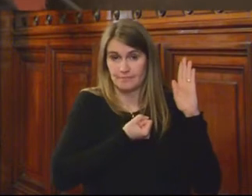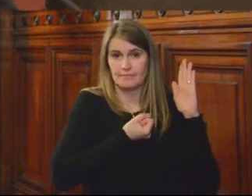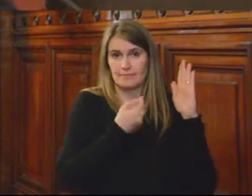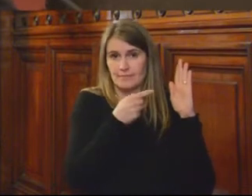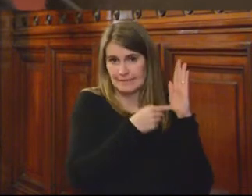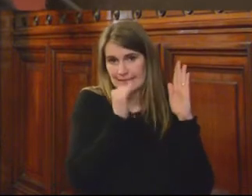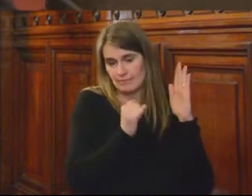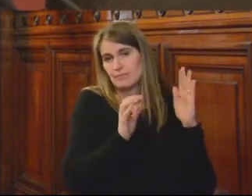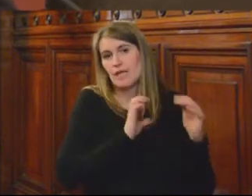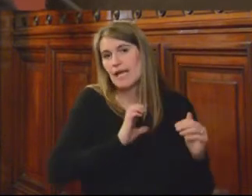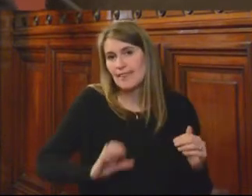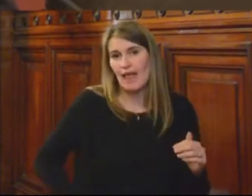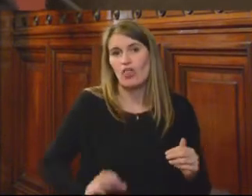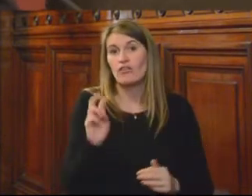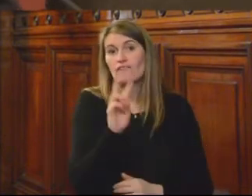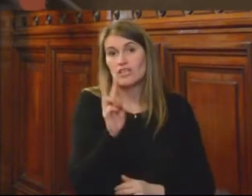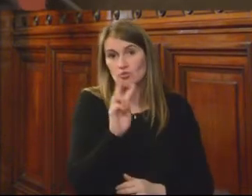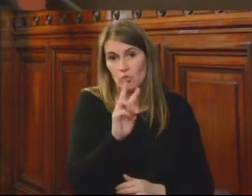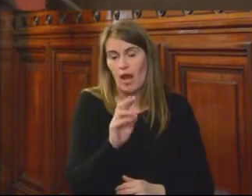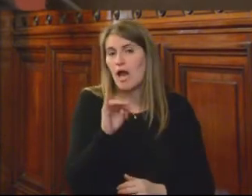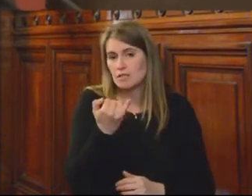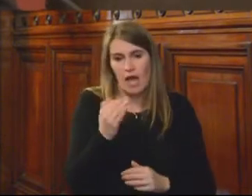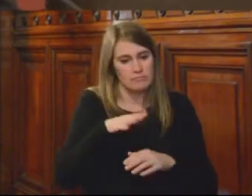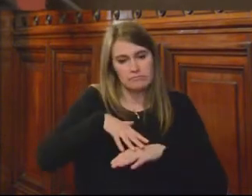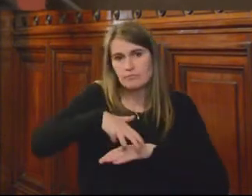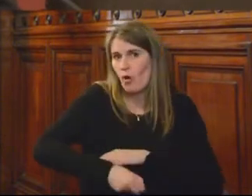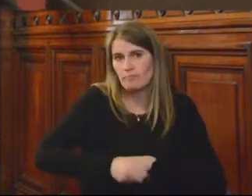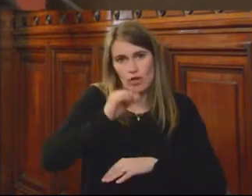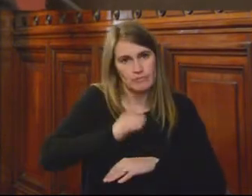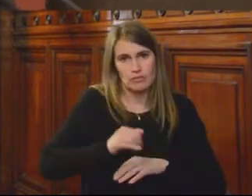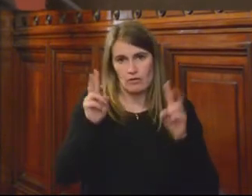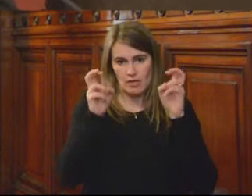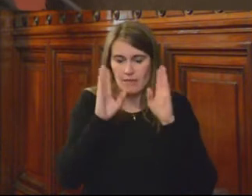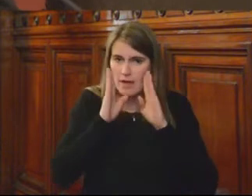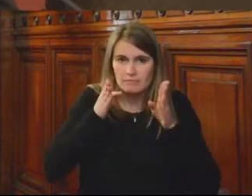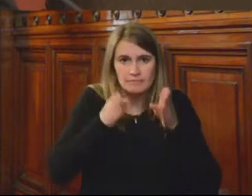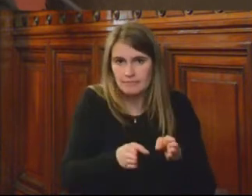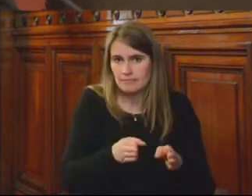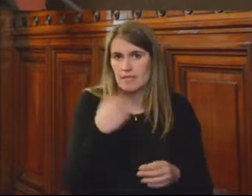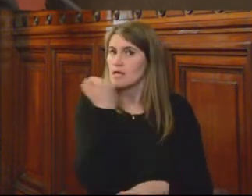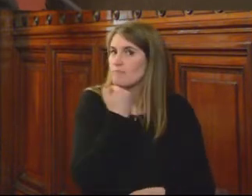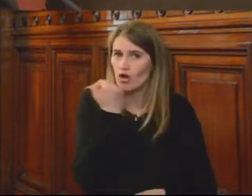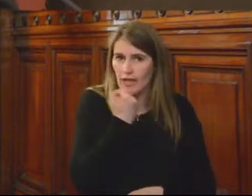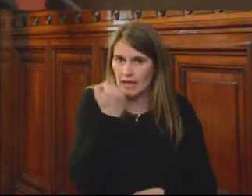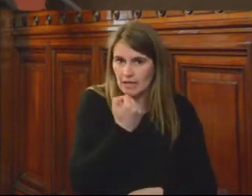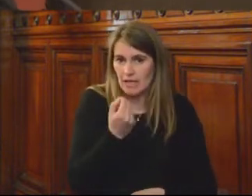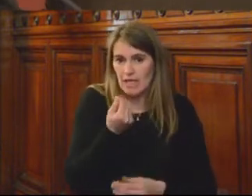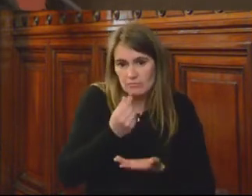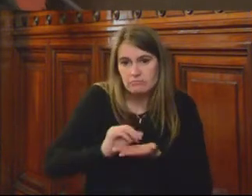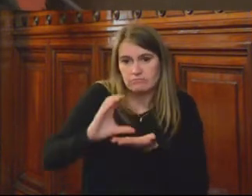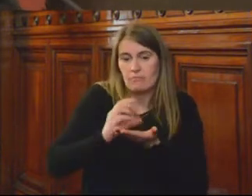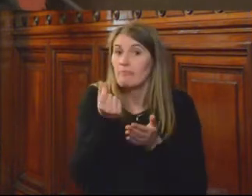el Estado venezolano ha asumido el tema con la prioridad que lo requiere y ha dedicado una importante inversión